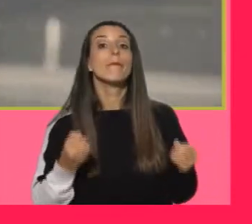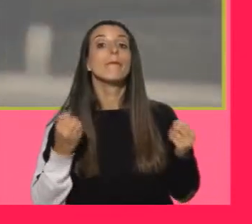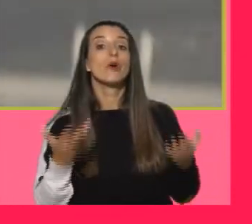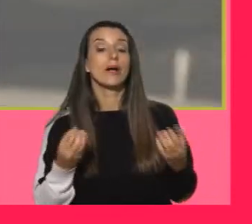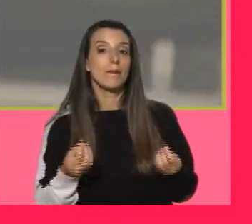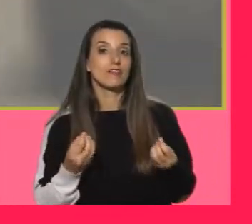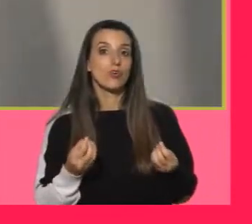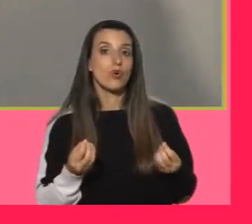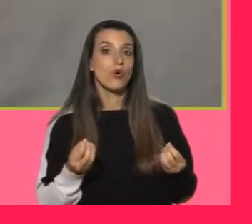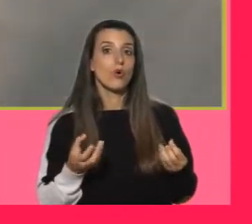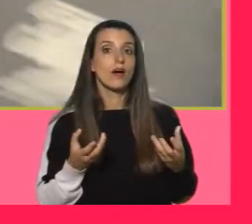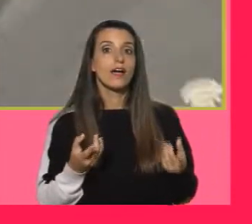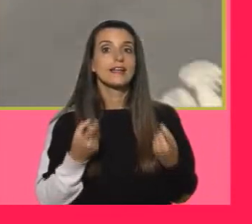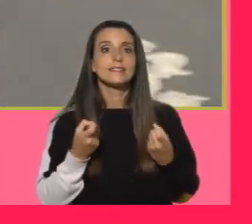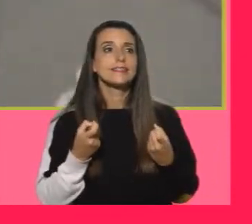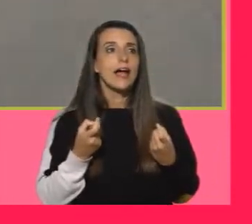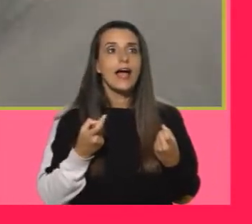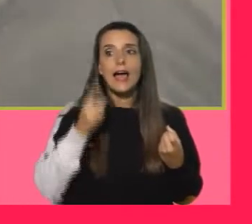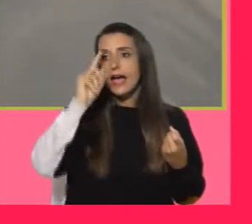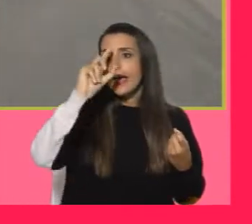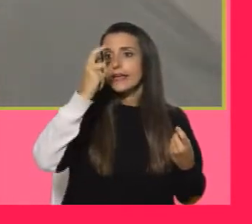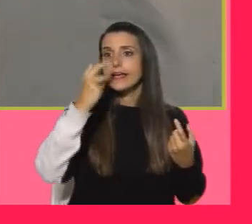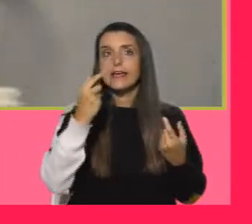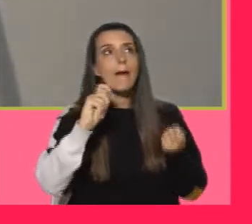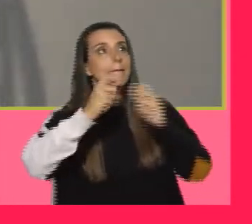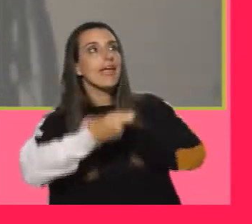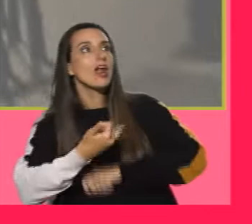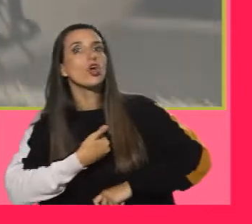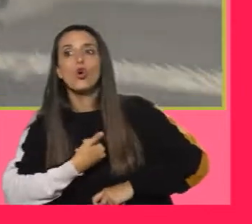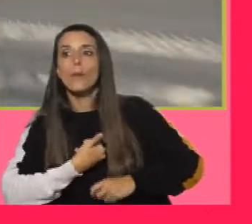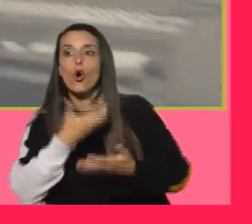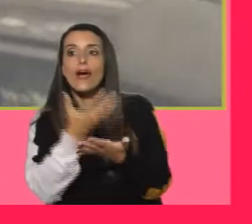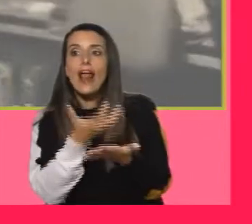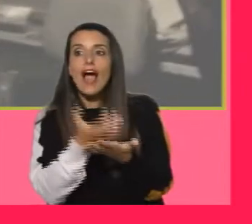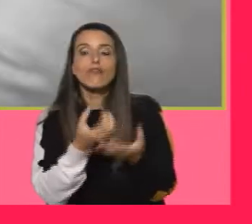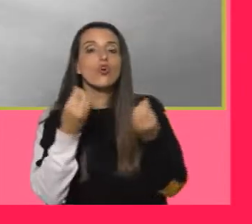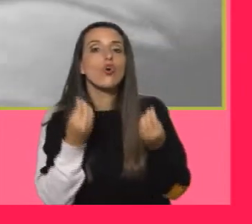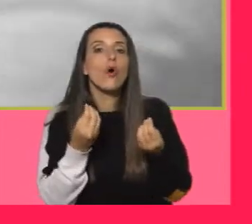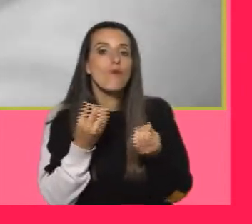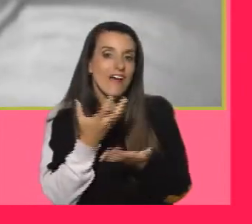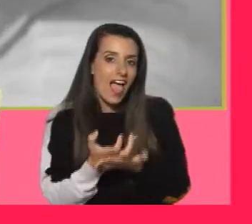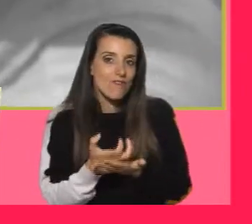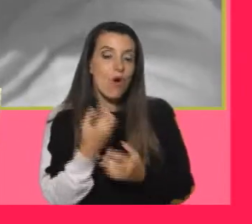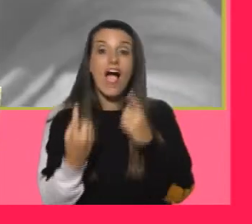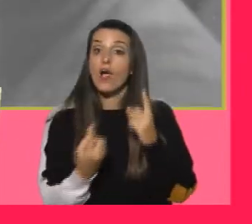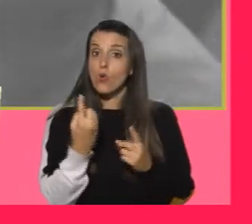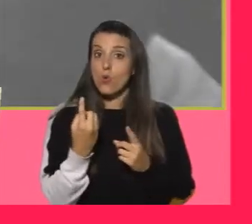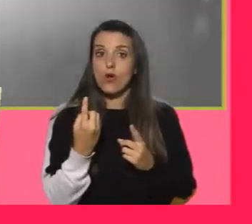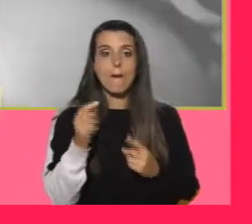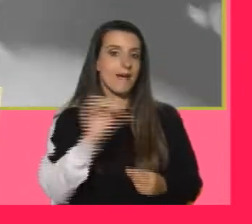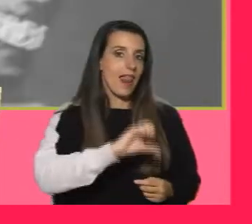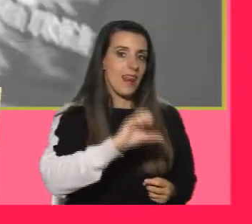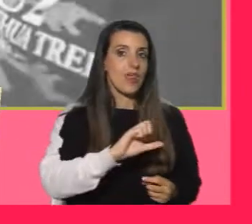llevó a la labor aventura llena de componer algunas de jugo en forma negativa